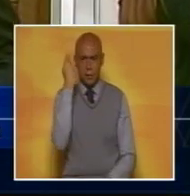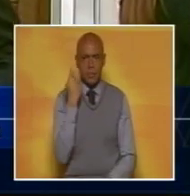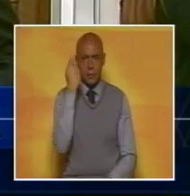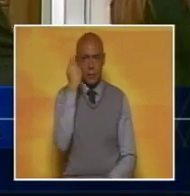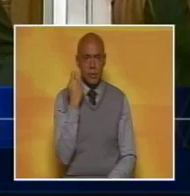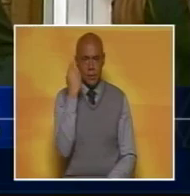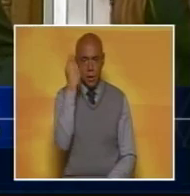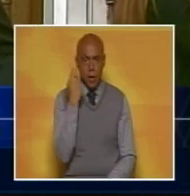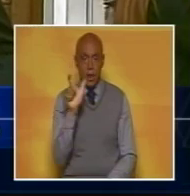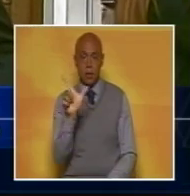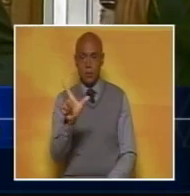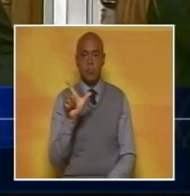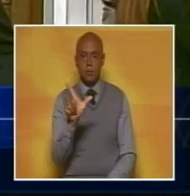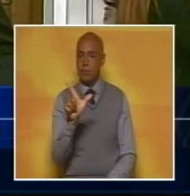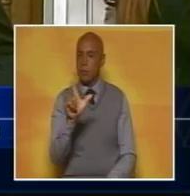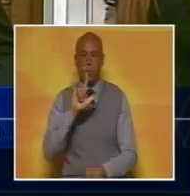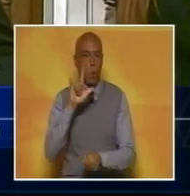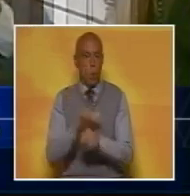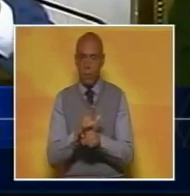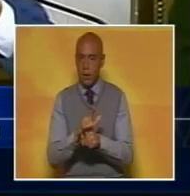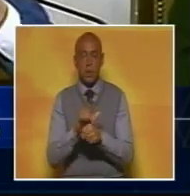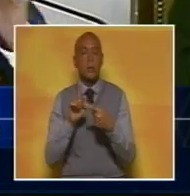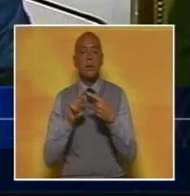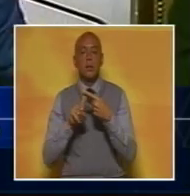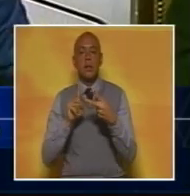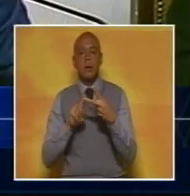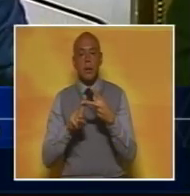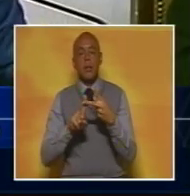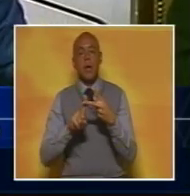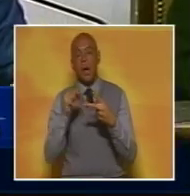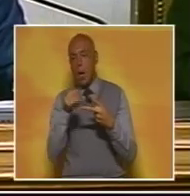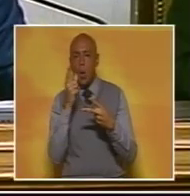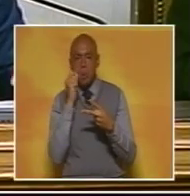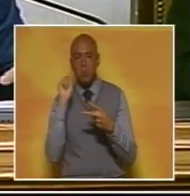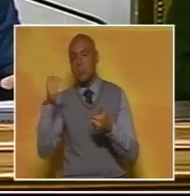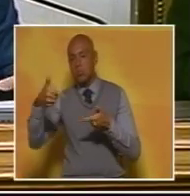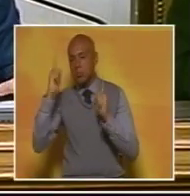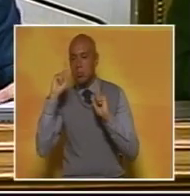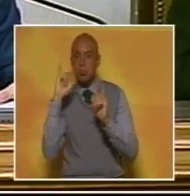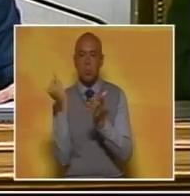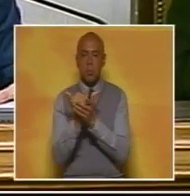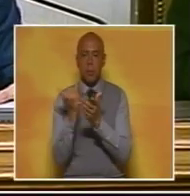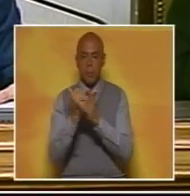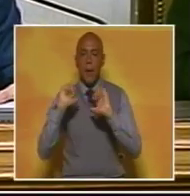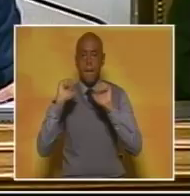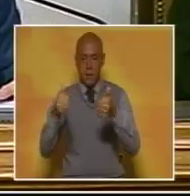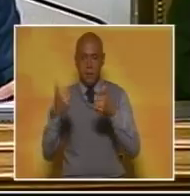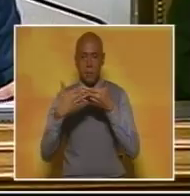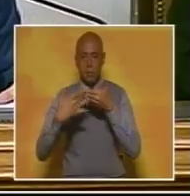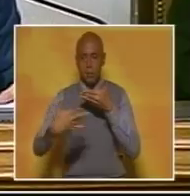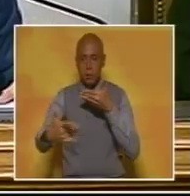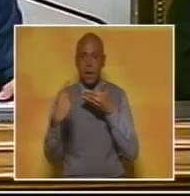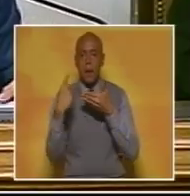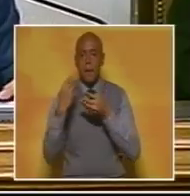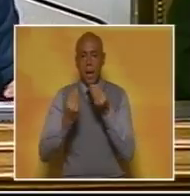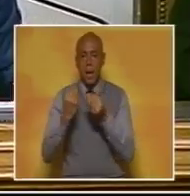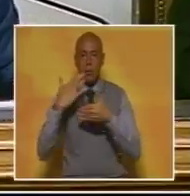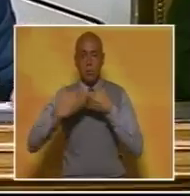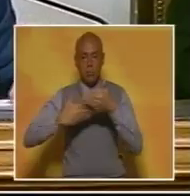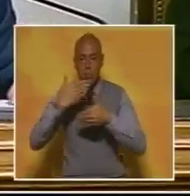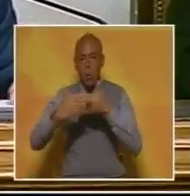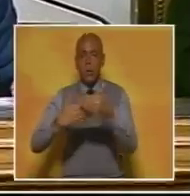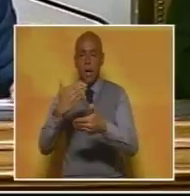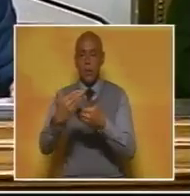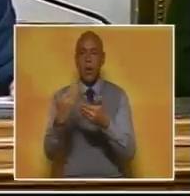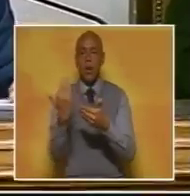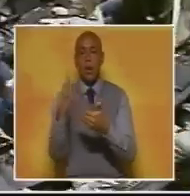bancada del PSV. El cuerpo legislativo dio luz verde al inicio del proceso para